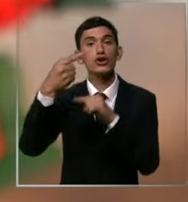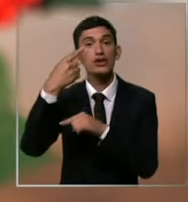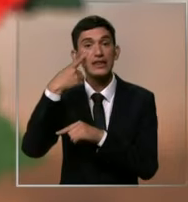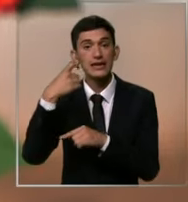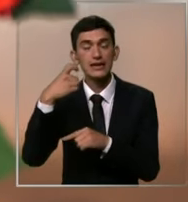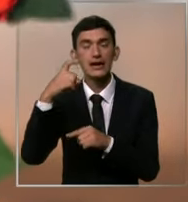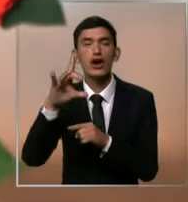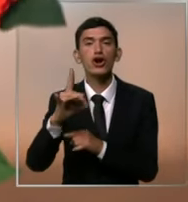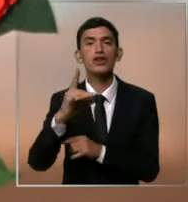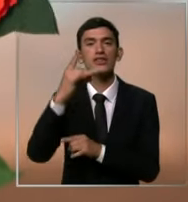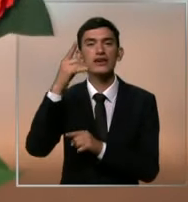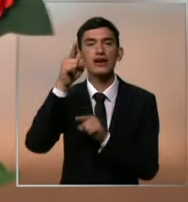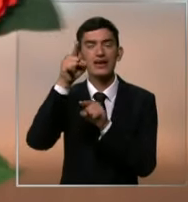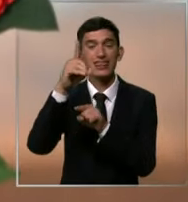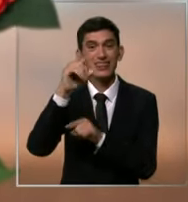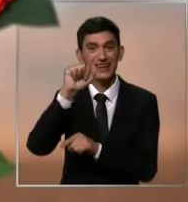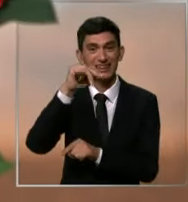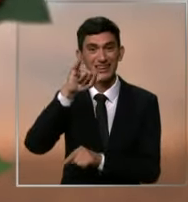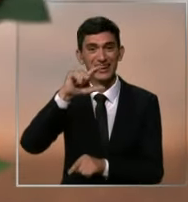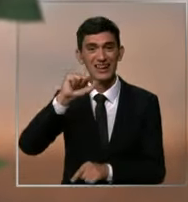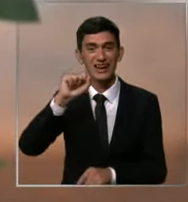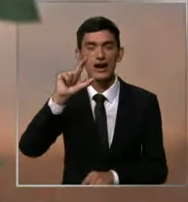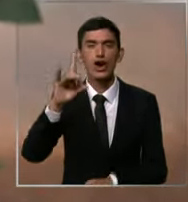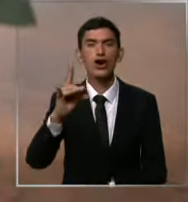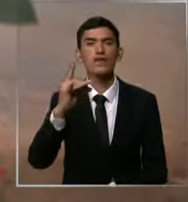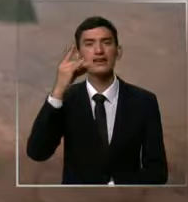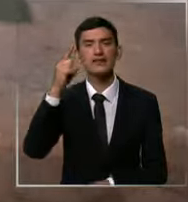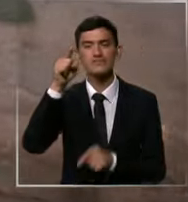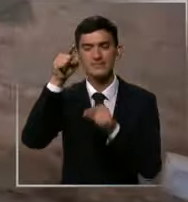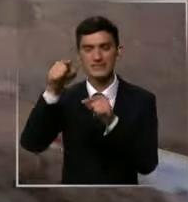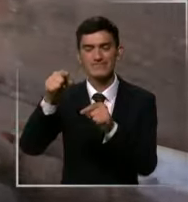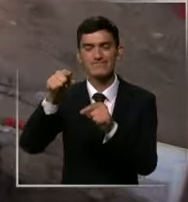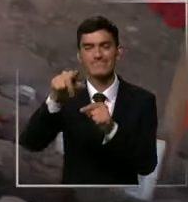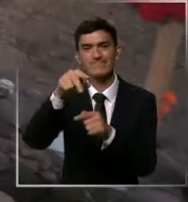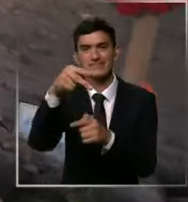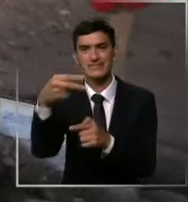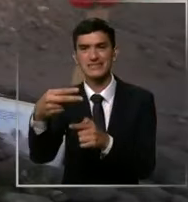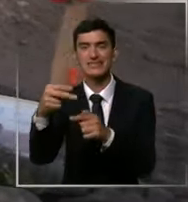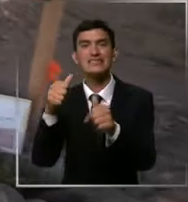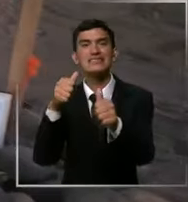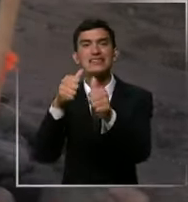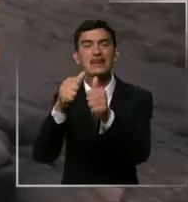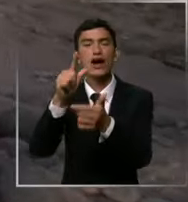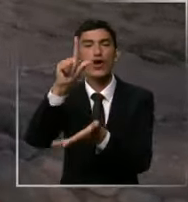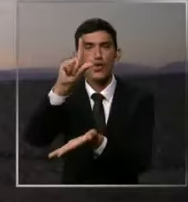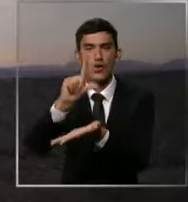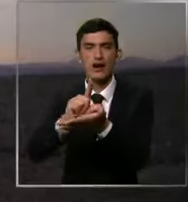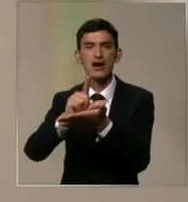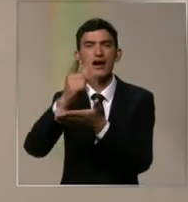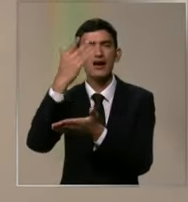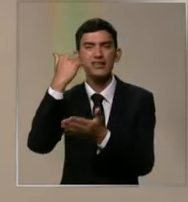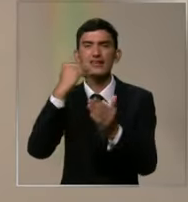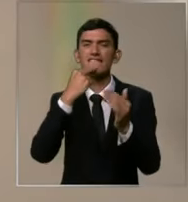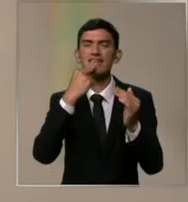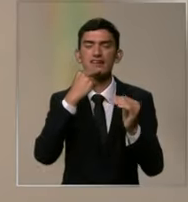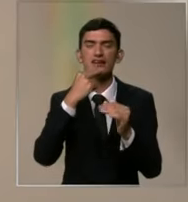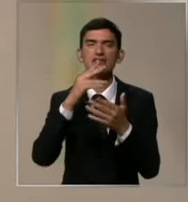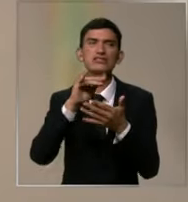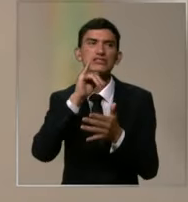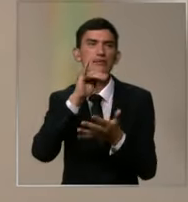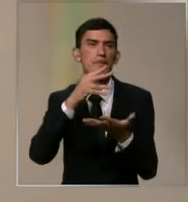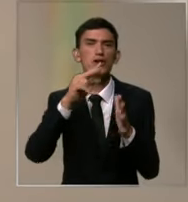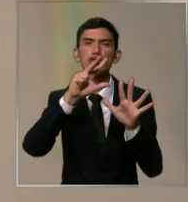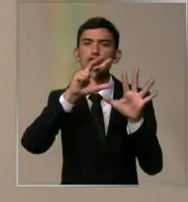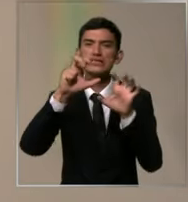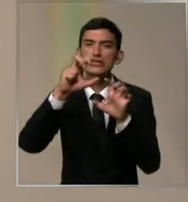este sitio eriazo, junto al camino que conduce a los geysers del Tatio, muy cerca del lugar donde alojaba. Estaba, no sé, a 800 metros